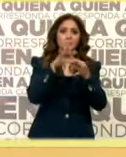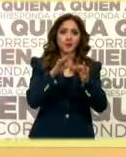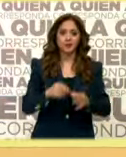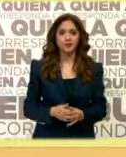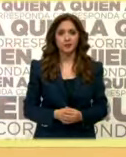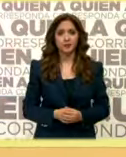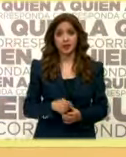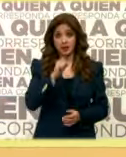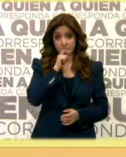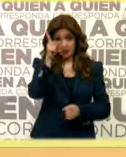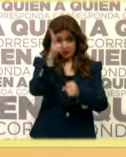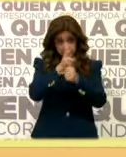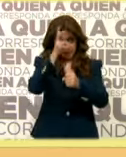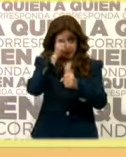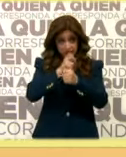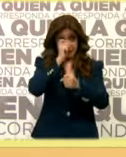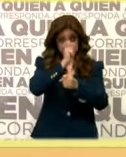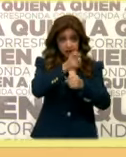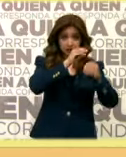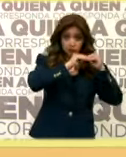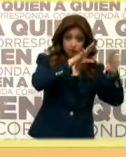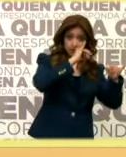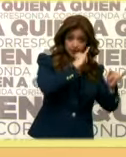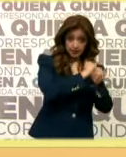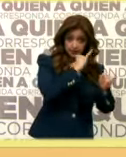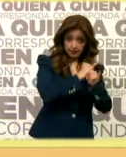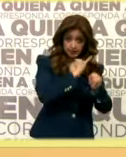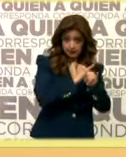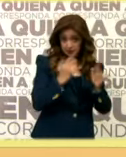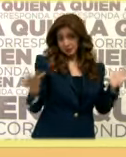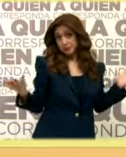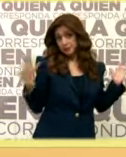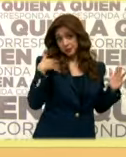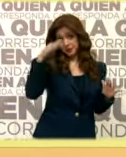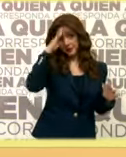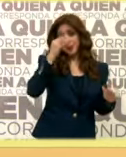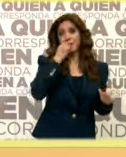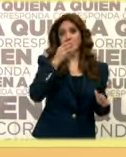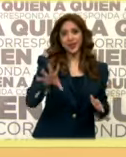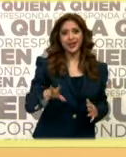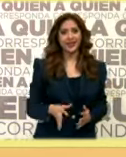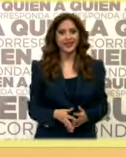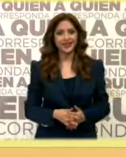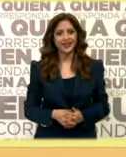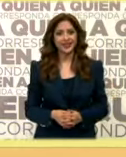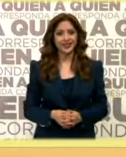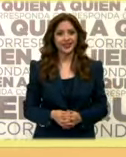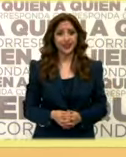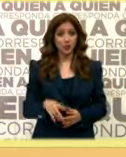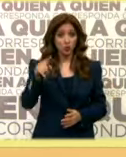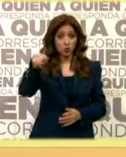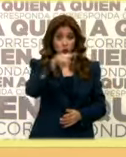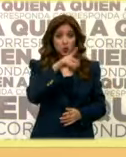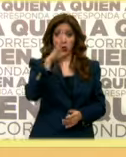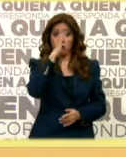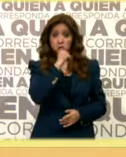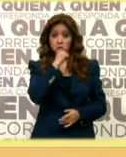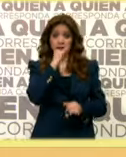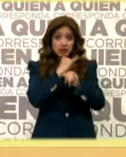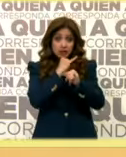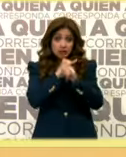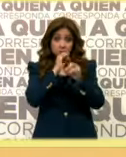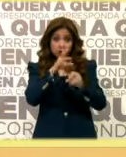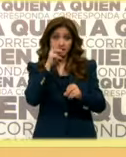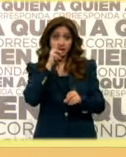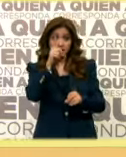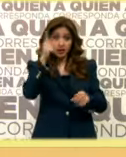invito para que lo compartan a través de las redes sociales, ¿no, señor Garralda? ¿No estaría padre eso? Está padrísimo. Entonces, y si no tienes forma de subirlo a la red social, nos los deja.